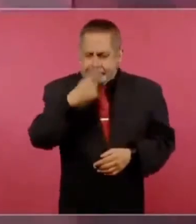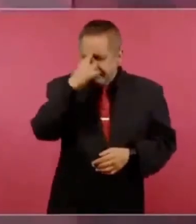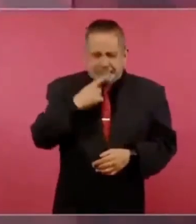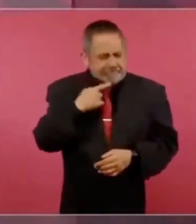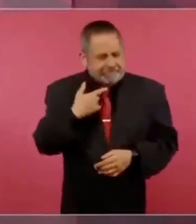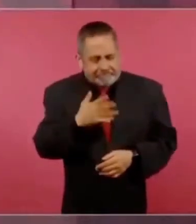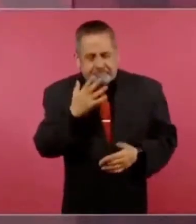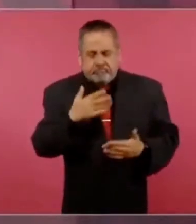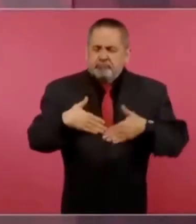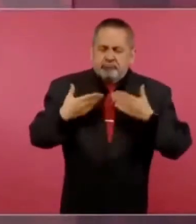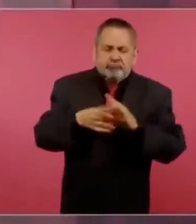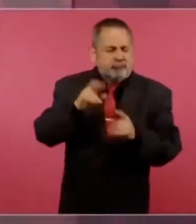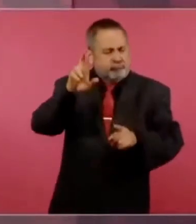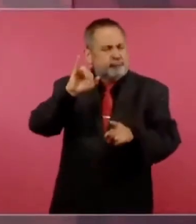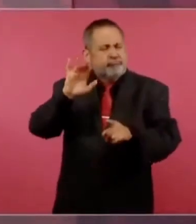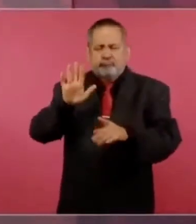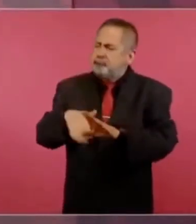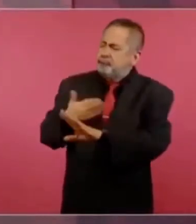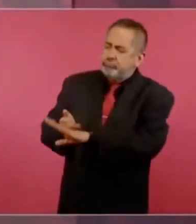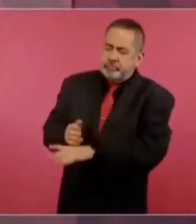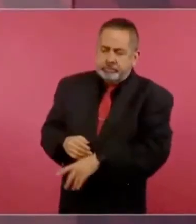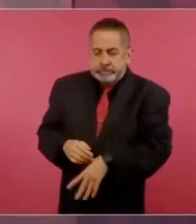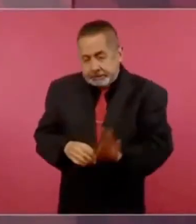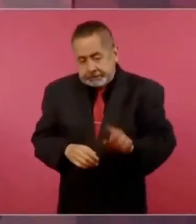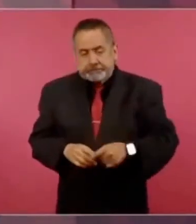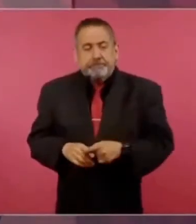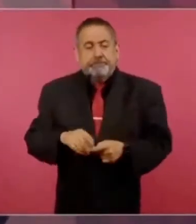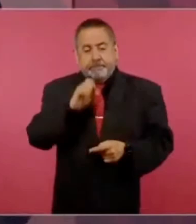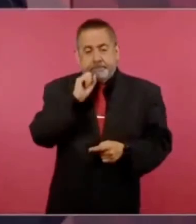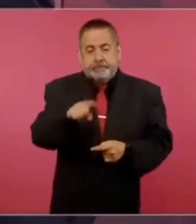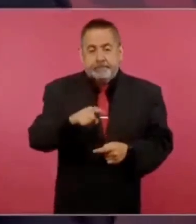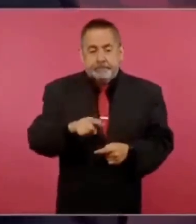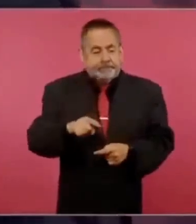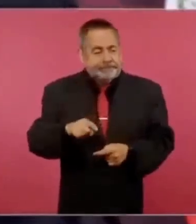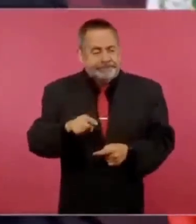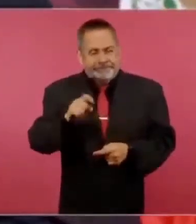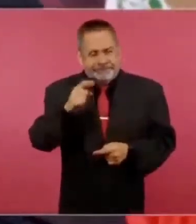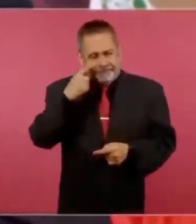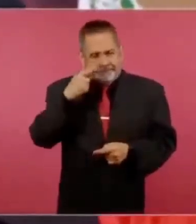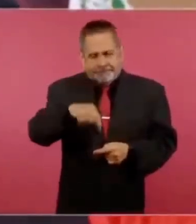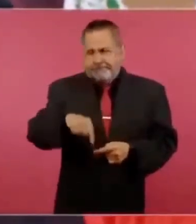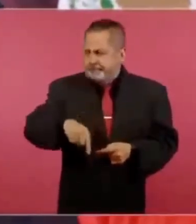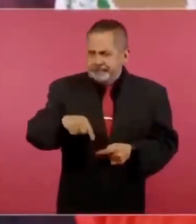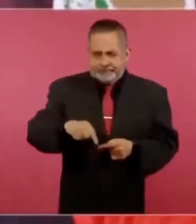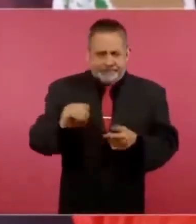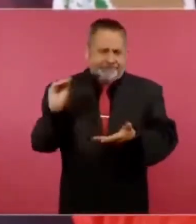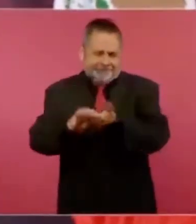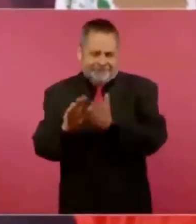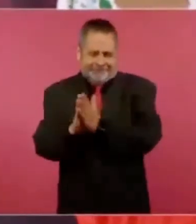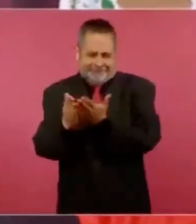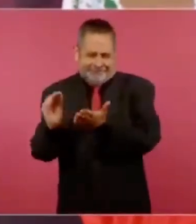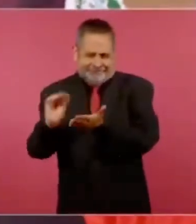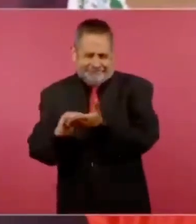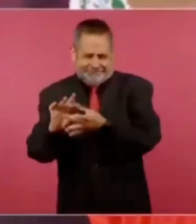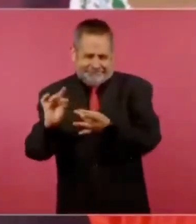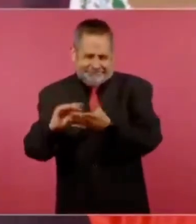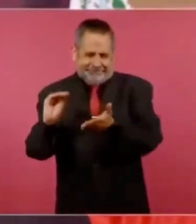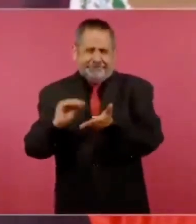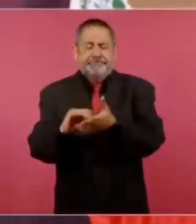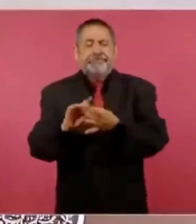Y además se probó una vez, y aquí también está,